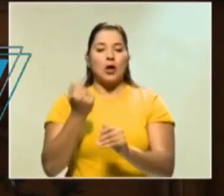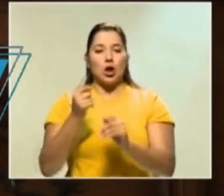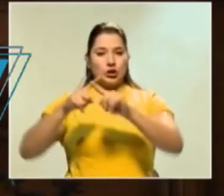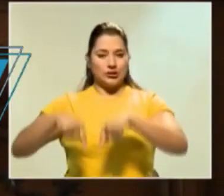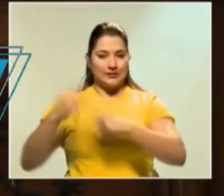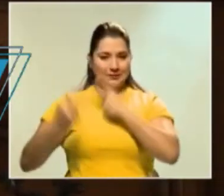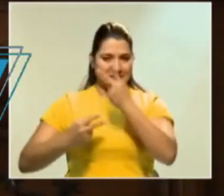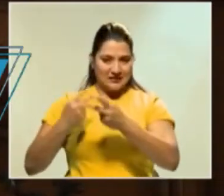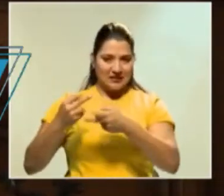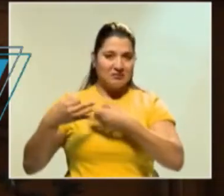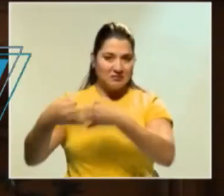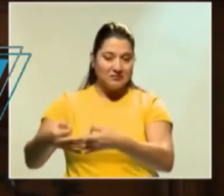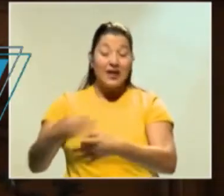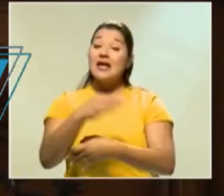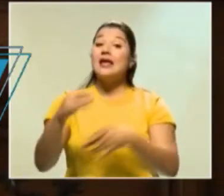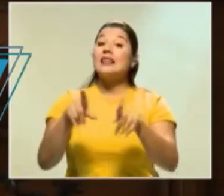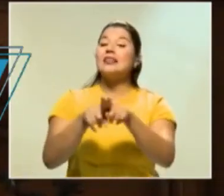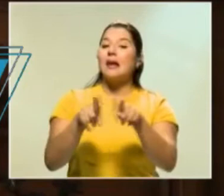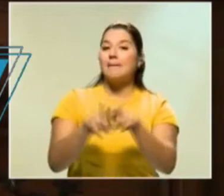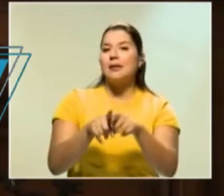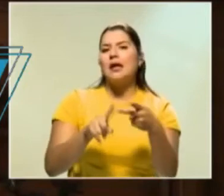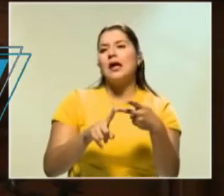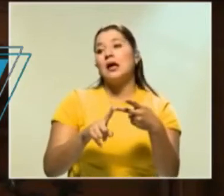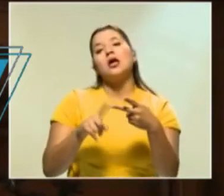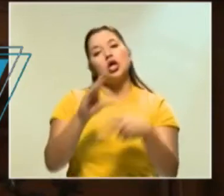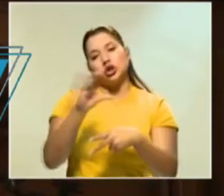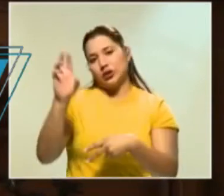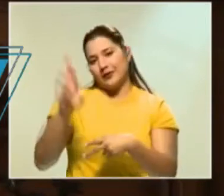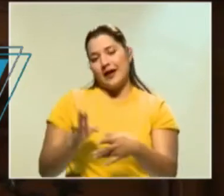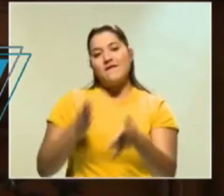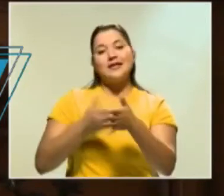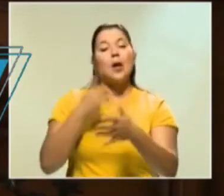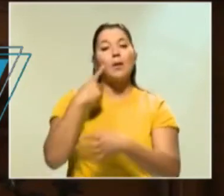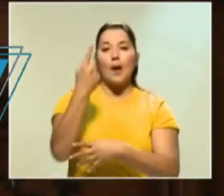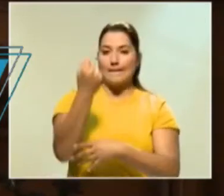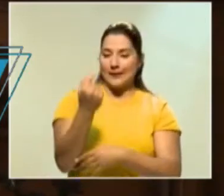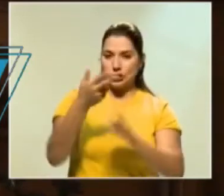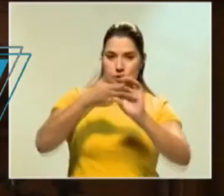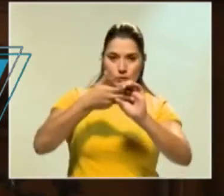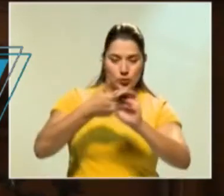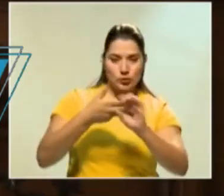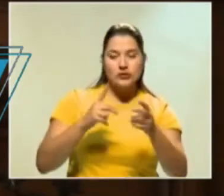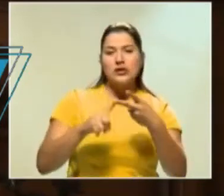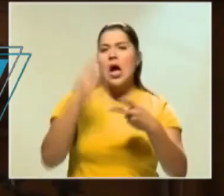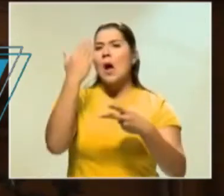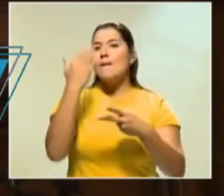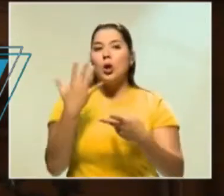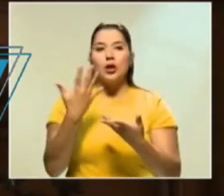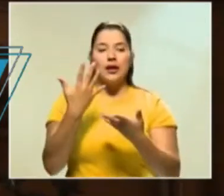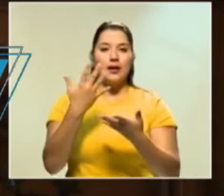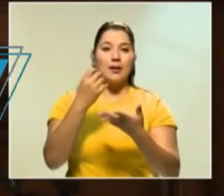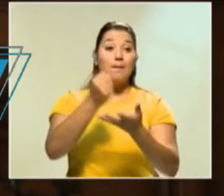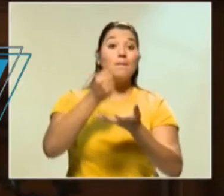lado, tal vez vamos a tener repercusiones, ya sea por el costo del petróleo, porque las bolsas internacionales se agitan, porque las